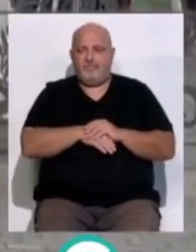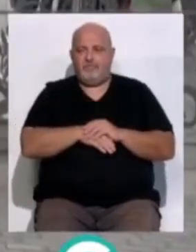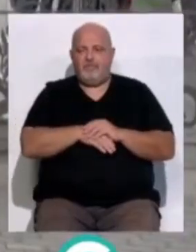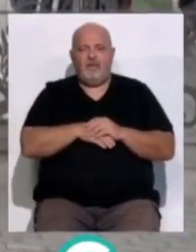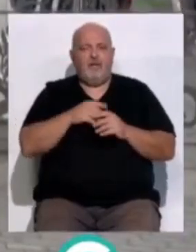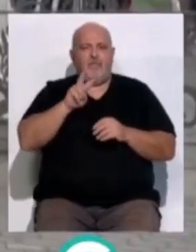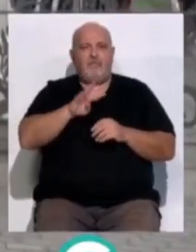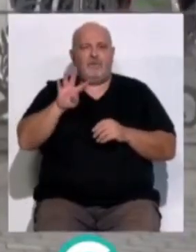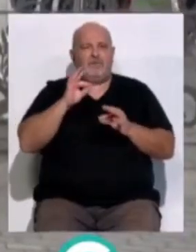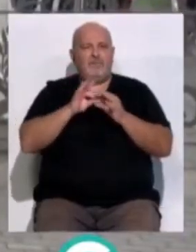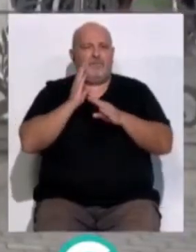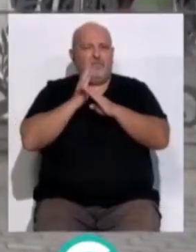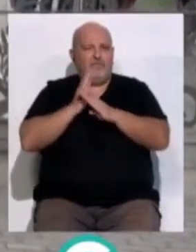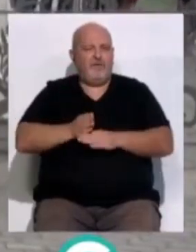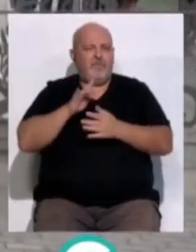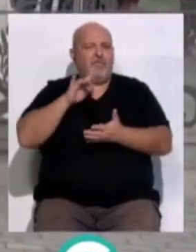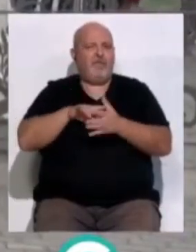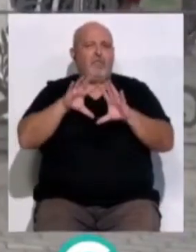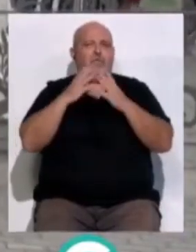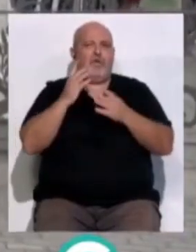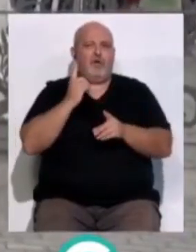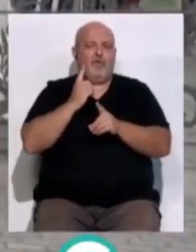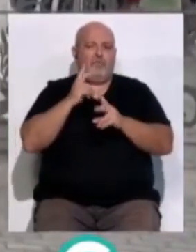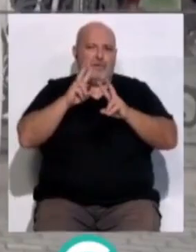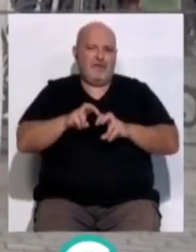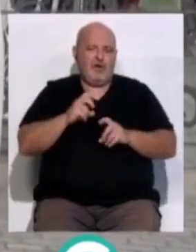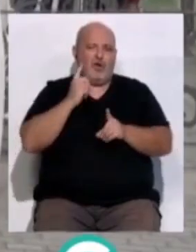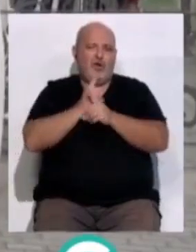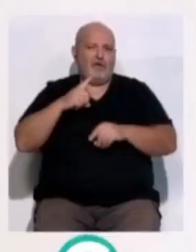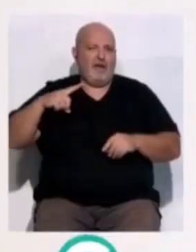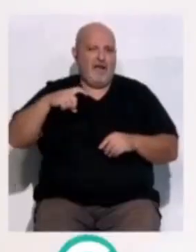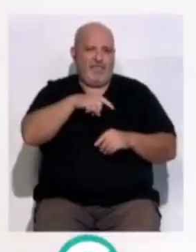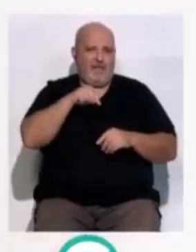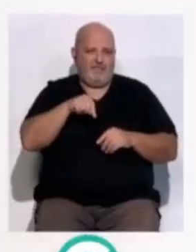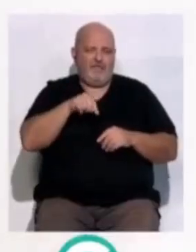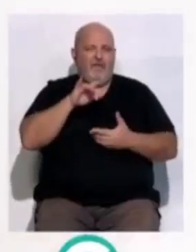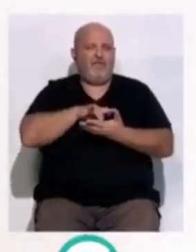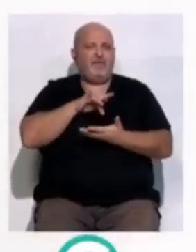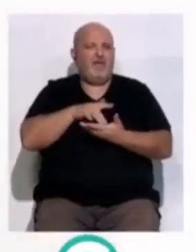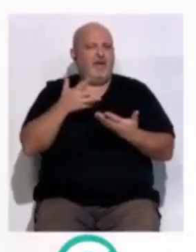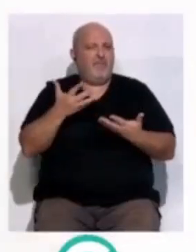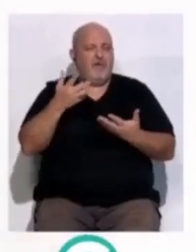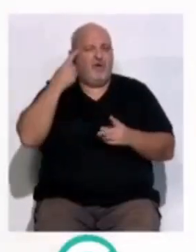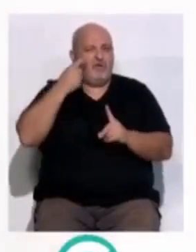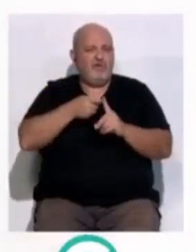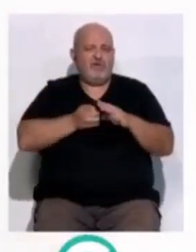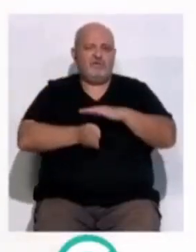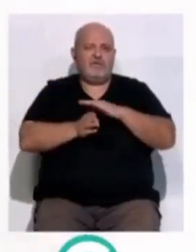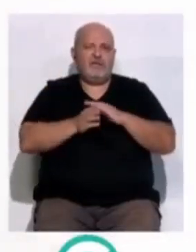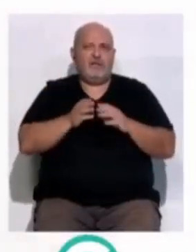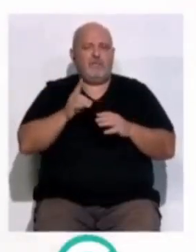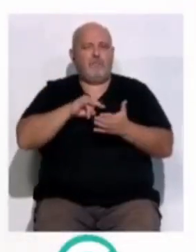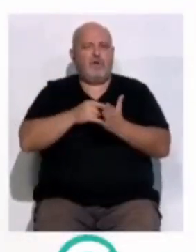Cada 24 de septiembre se conmemora el Día Mundial de Investigación contra el Cáncer, fecha que tiene por objetivo seguir impulsando